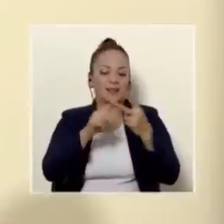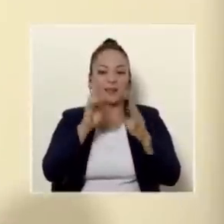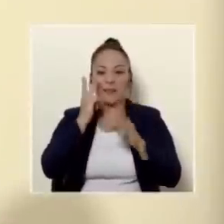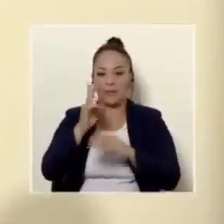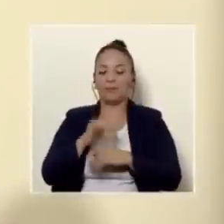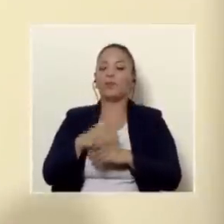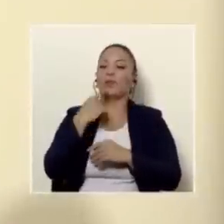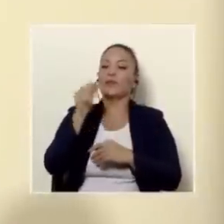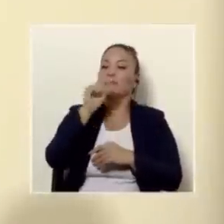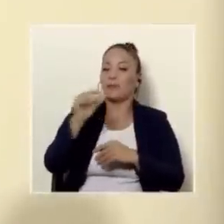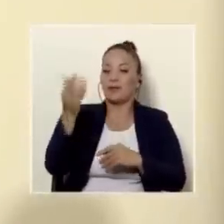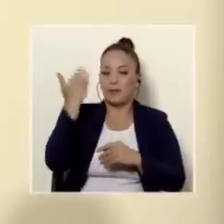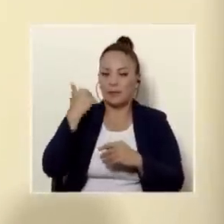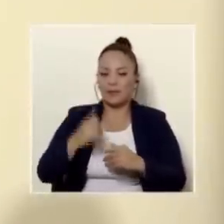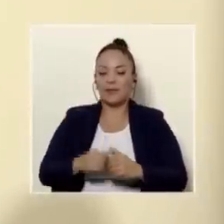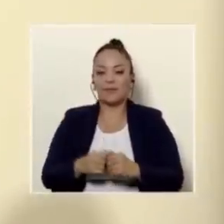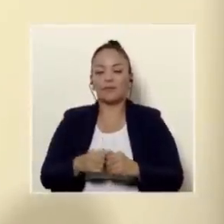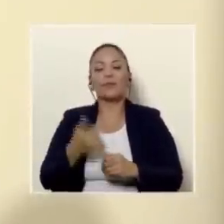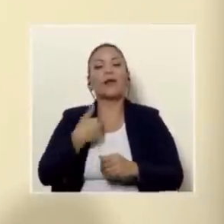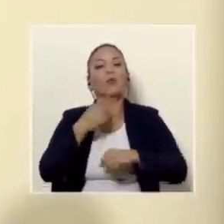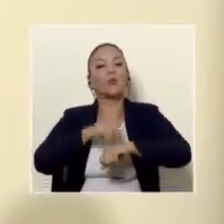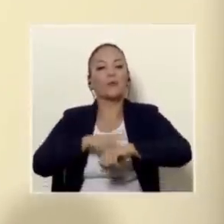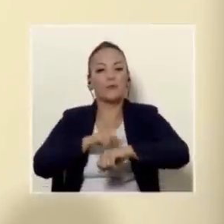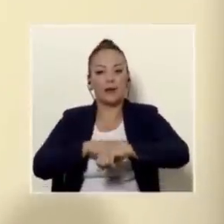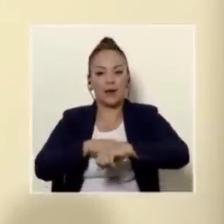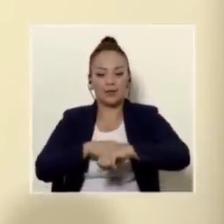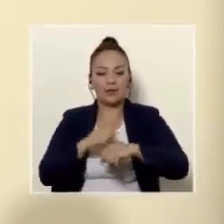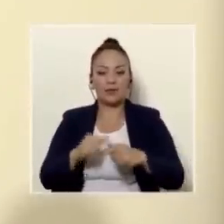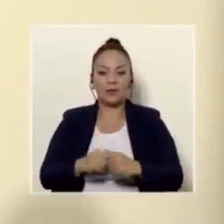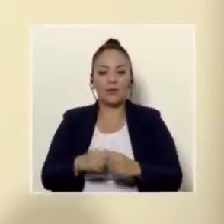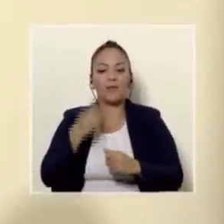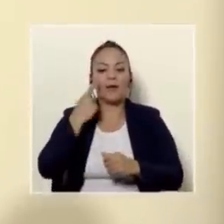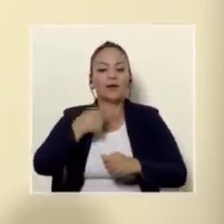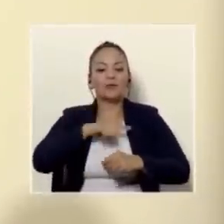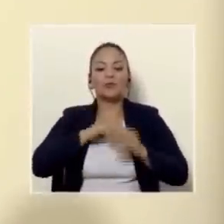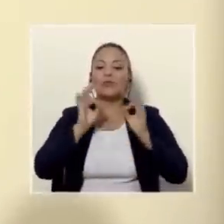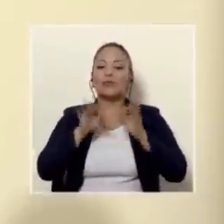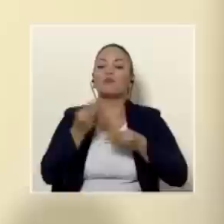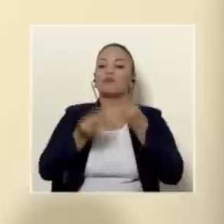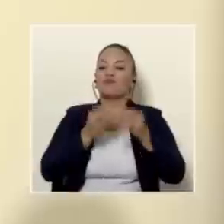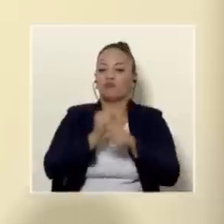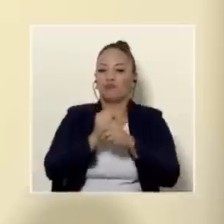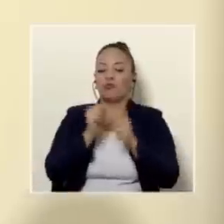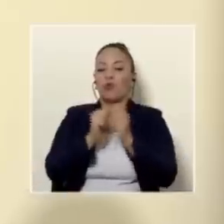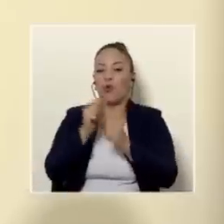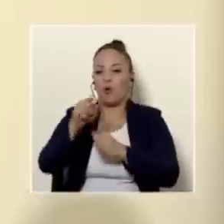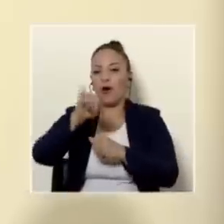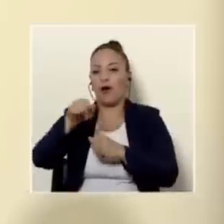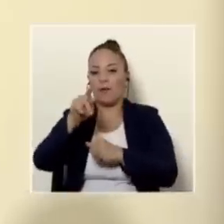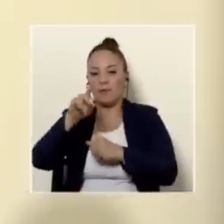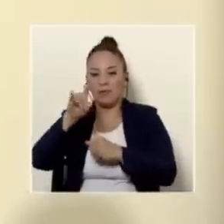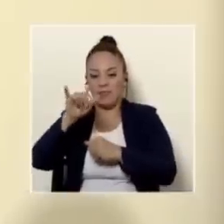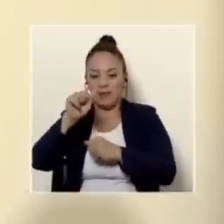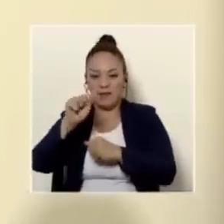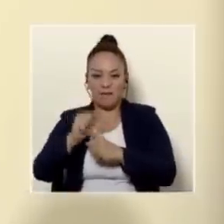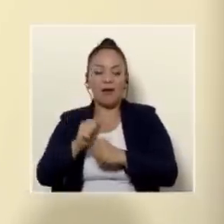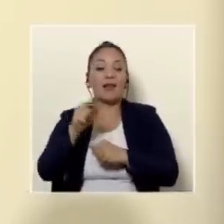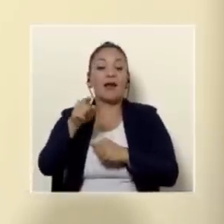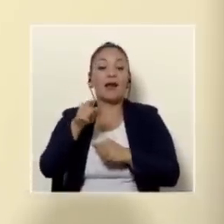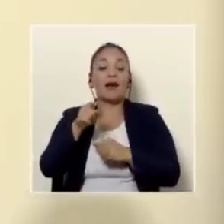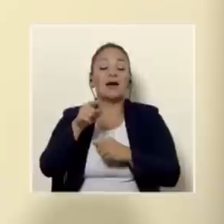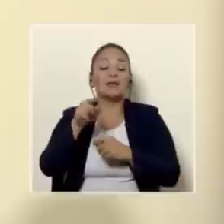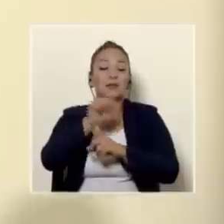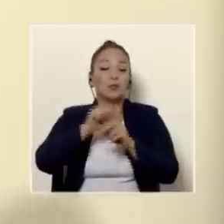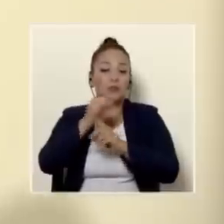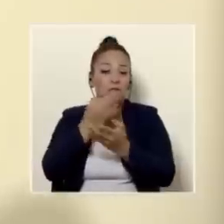la semana pasada que hay un plazo para que decidamos qué hacer con Habdeba. La situación financiera es